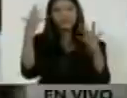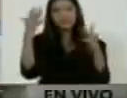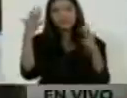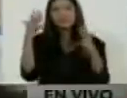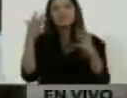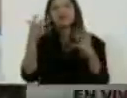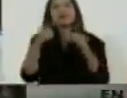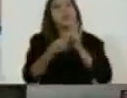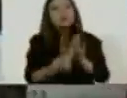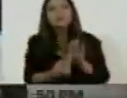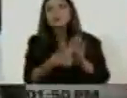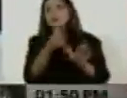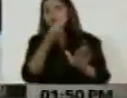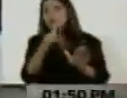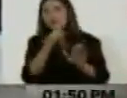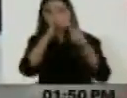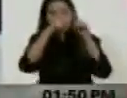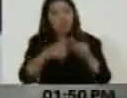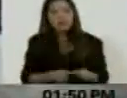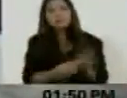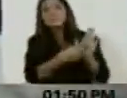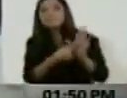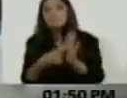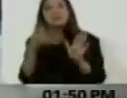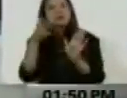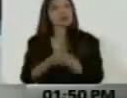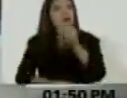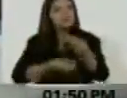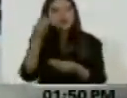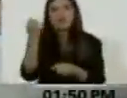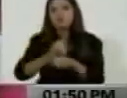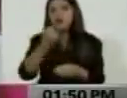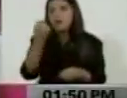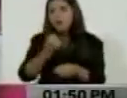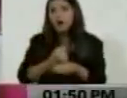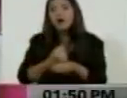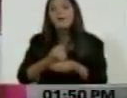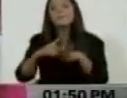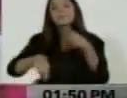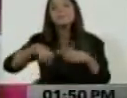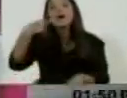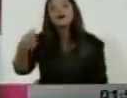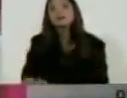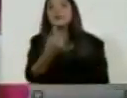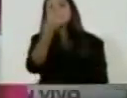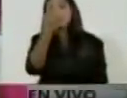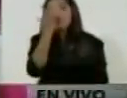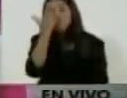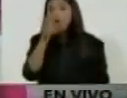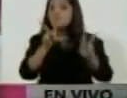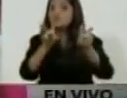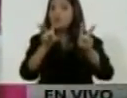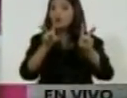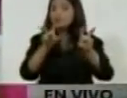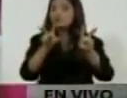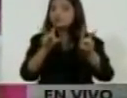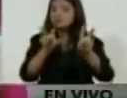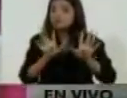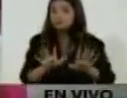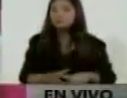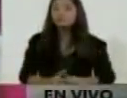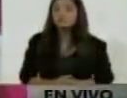rindiendo cuentas de lo que hacemos. A partir de mañana, 1 de febrero, una nueva modalidad,